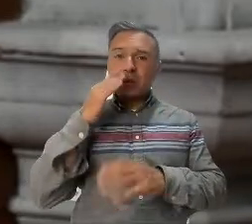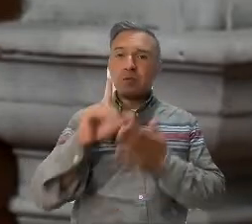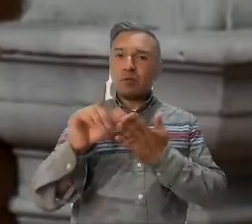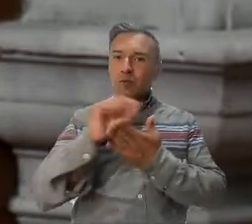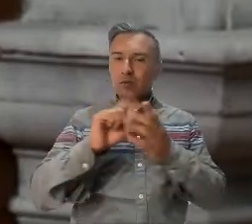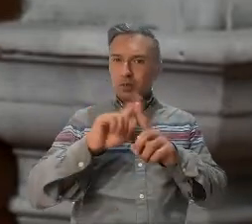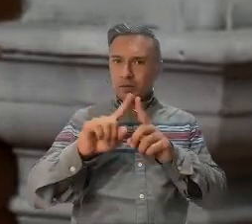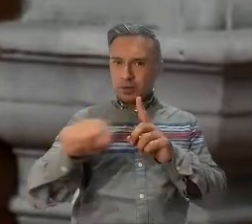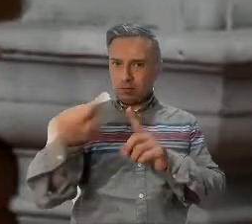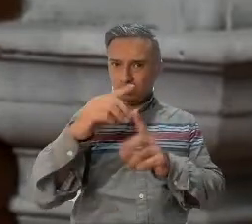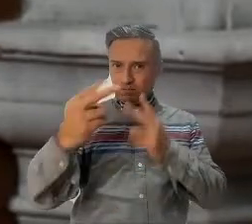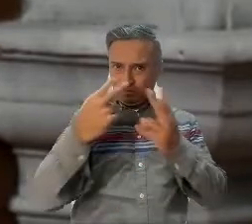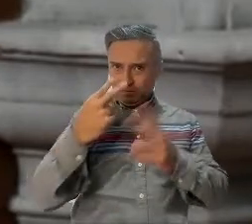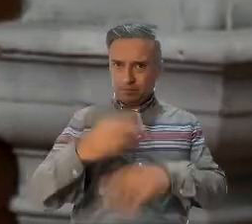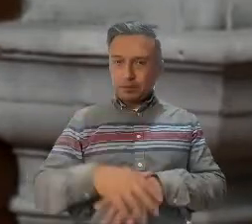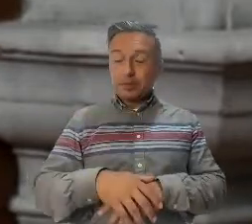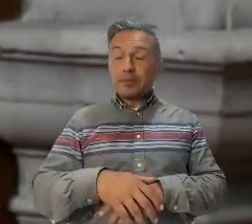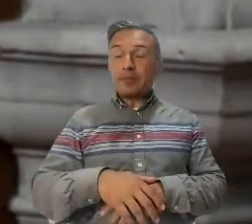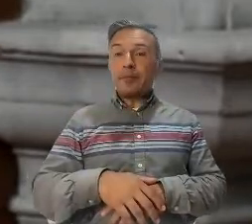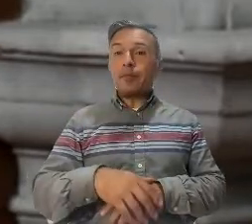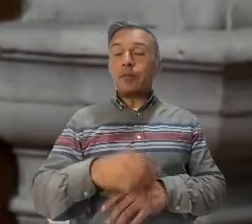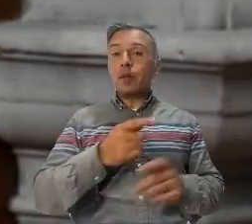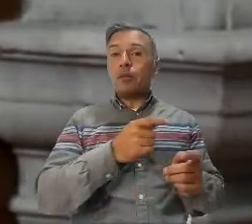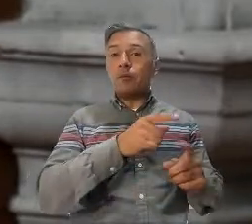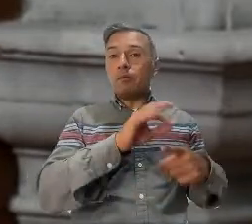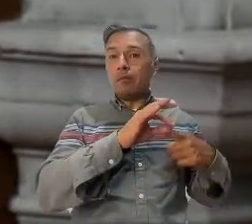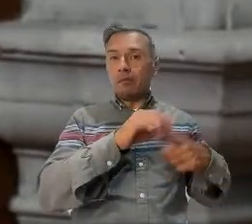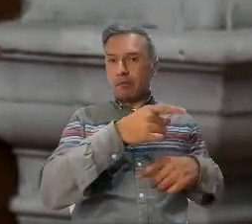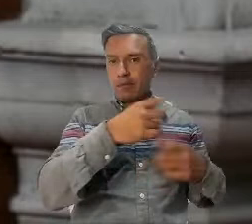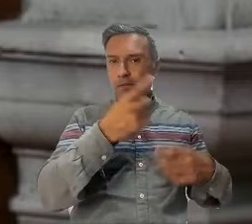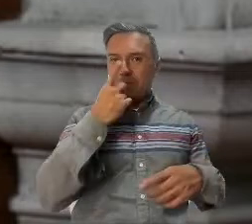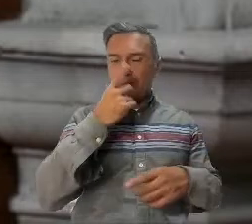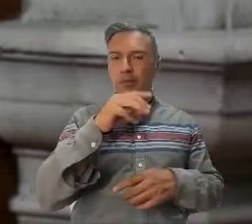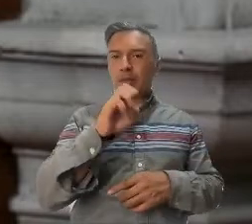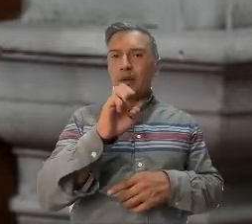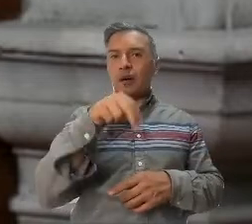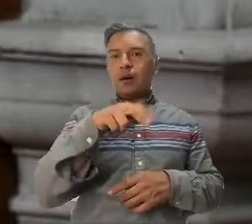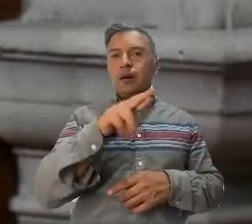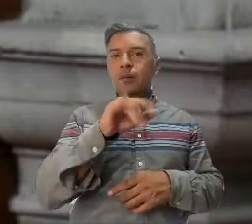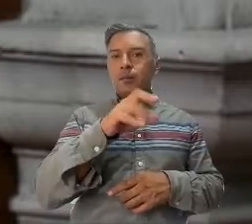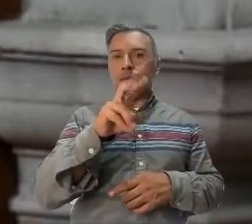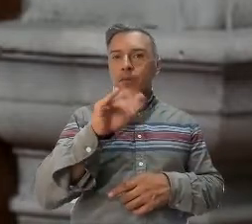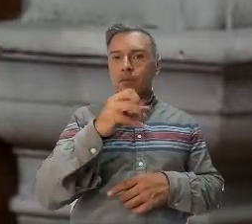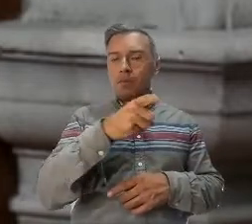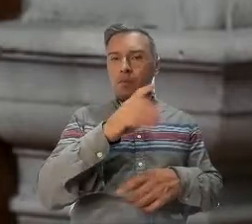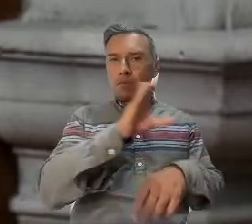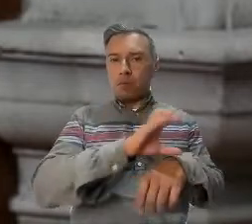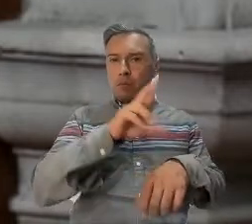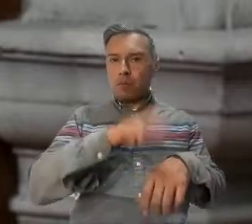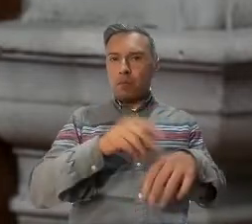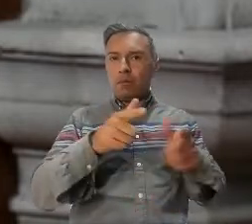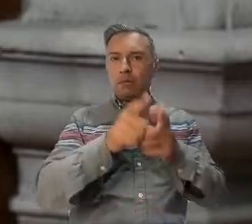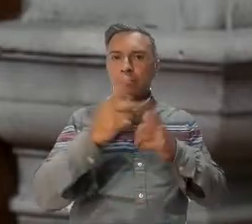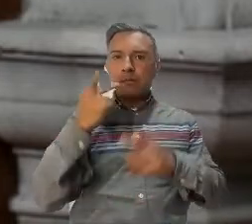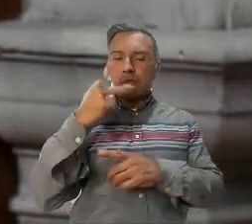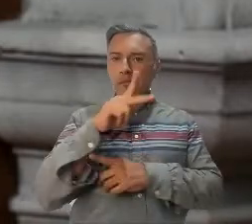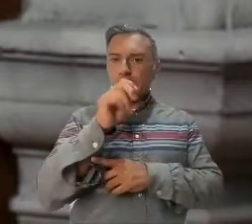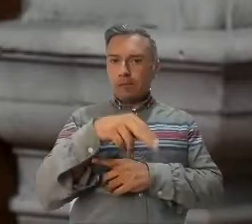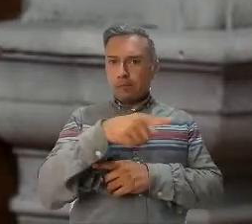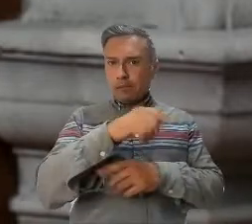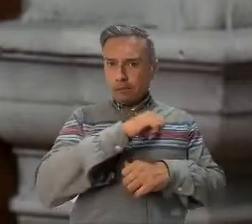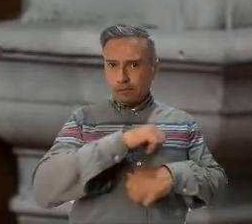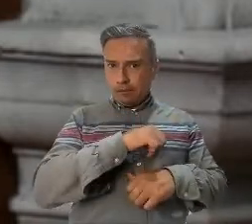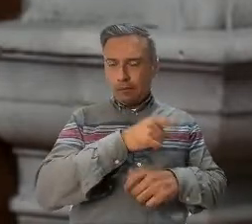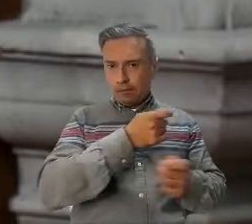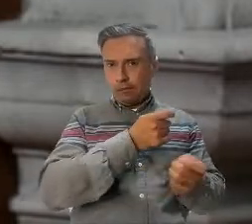digitales. A nombre del diputado Enrique Vargas del Villar, coordinador del Grupo Parlamentario del Partido Acción Nacional, y su servidor, el de